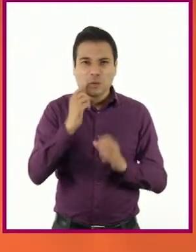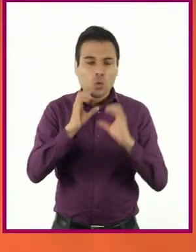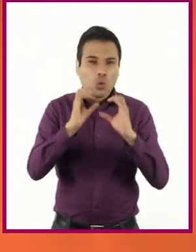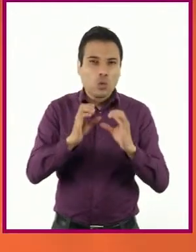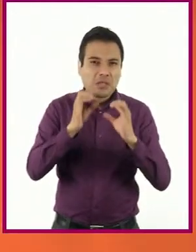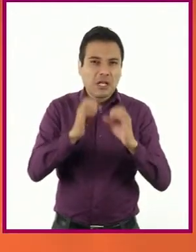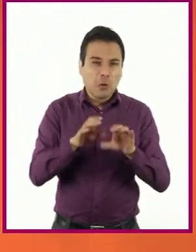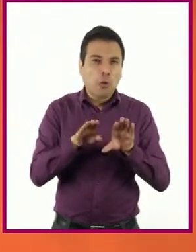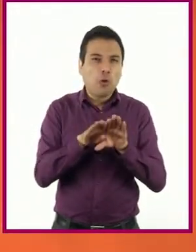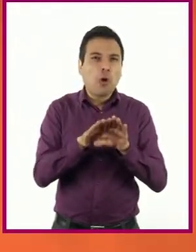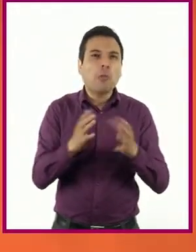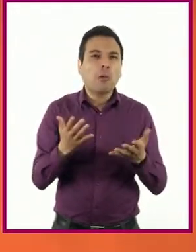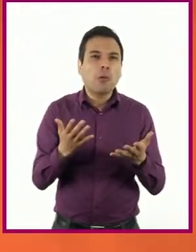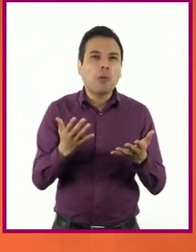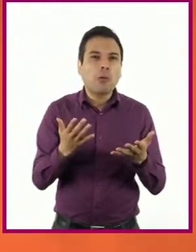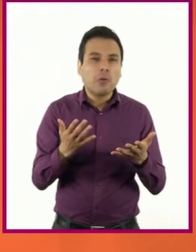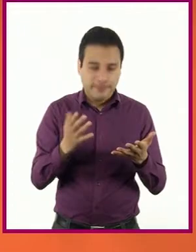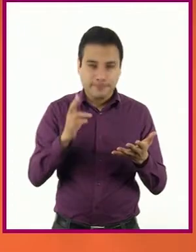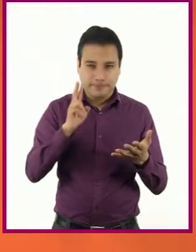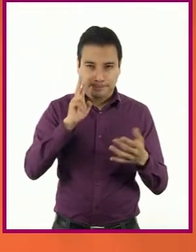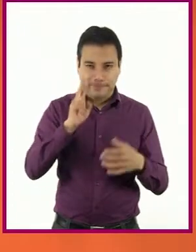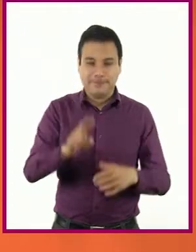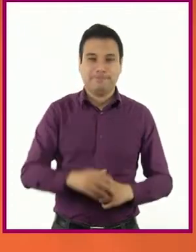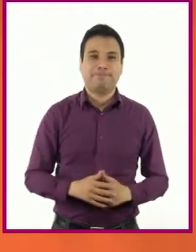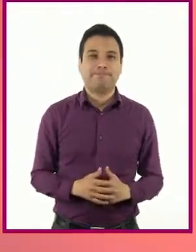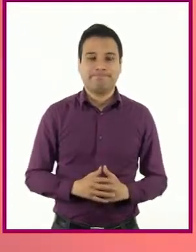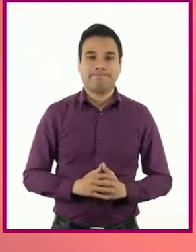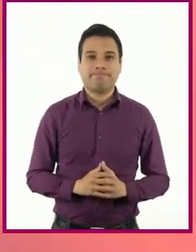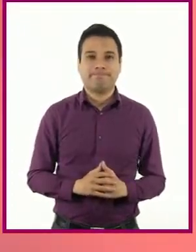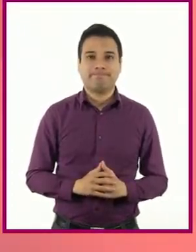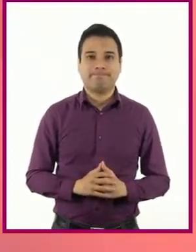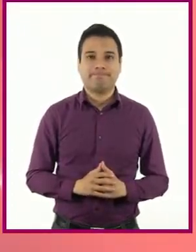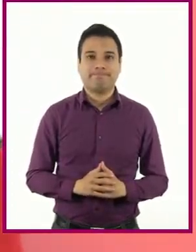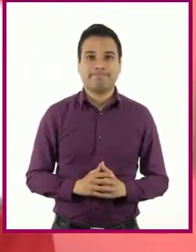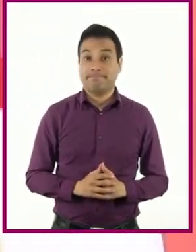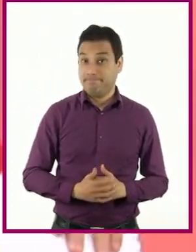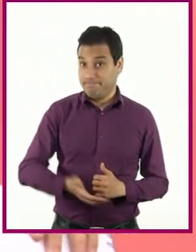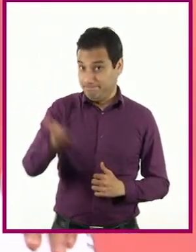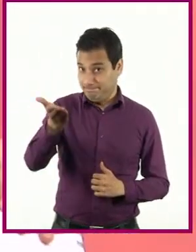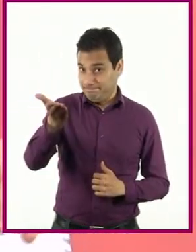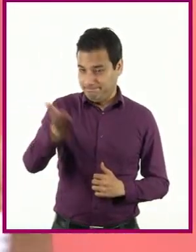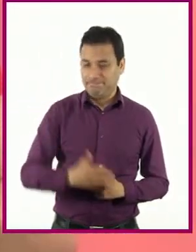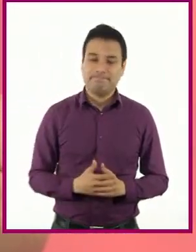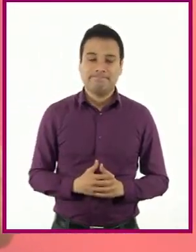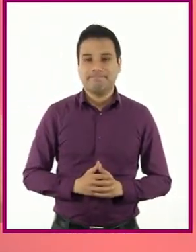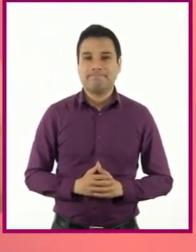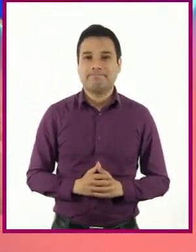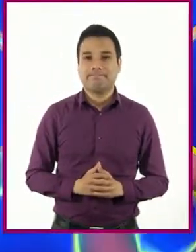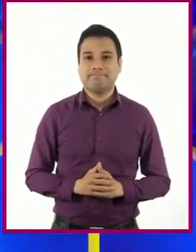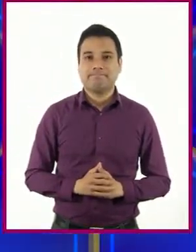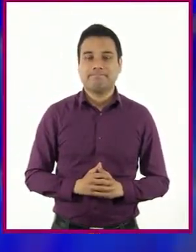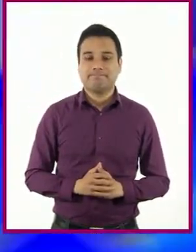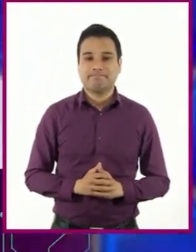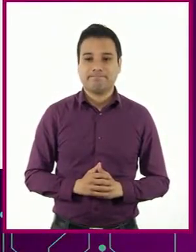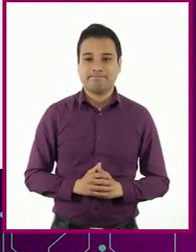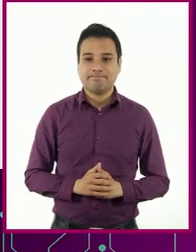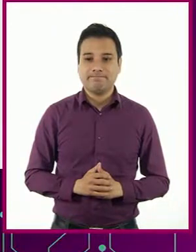nuestra sonrisa a través del buen cuidado de nuestra dentadura. ¡Corre video!